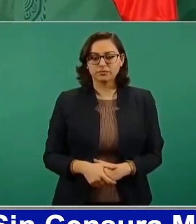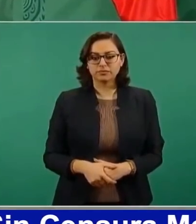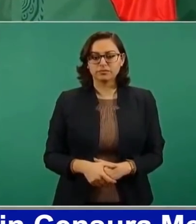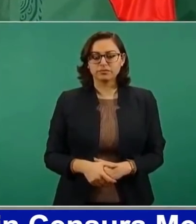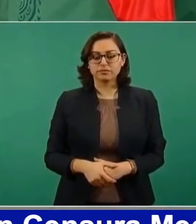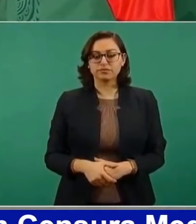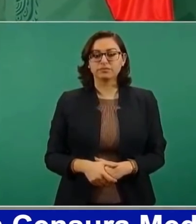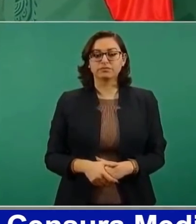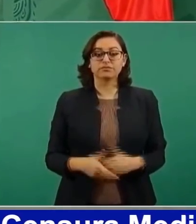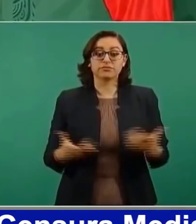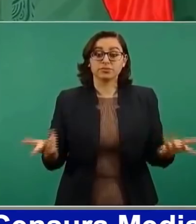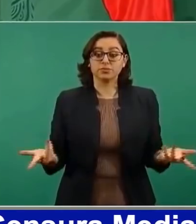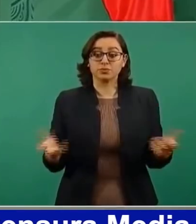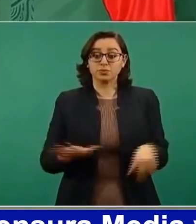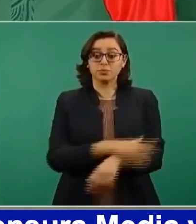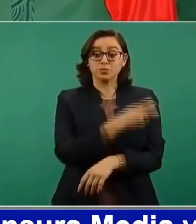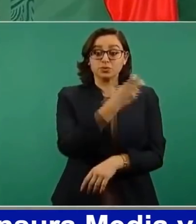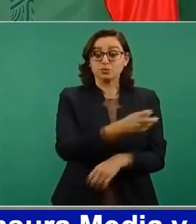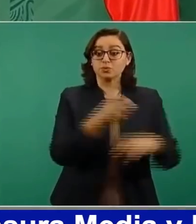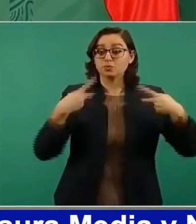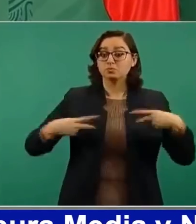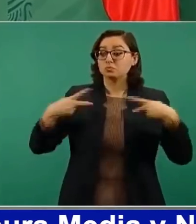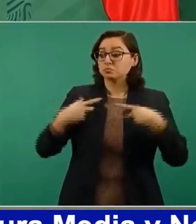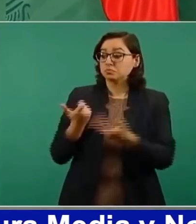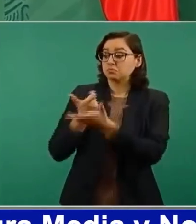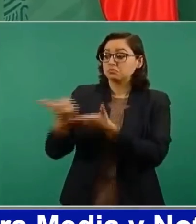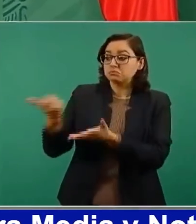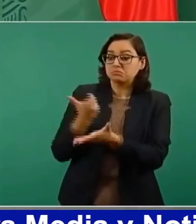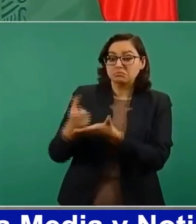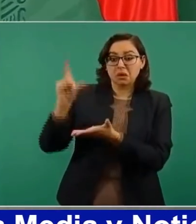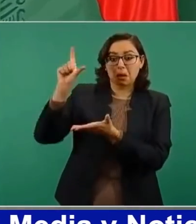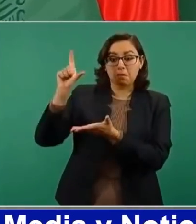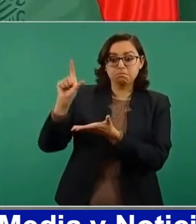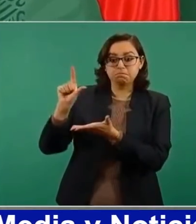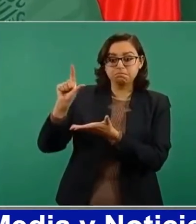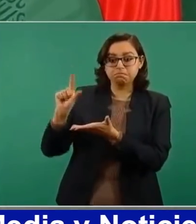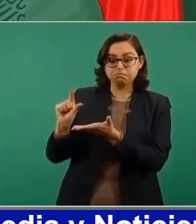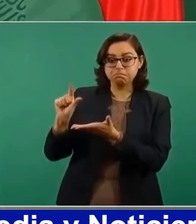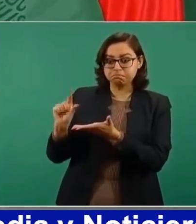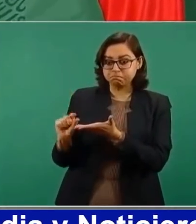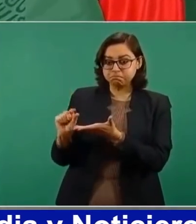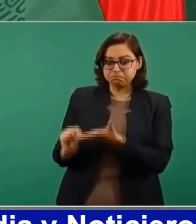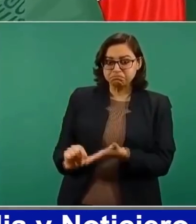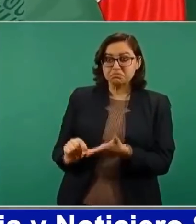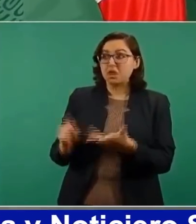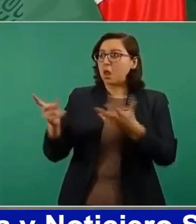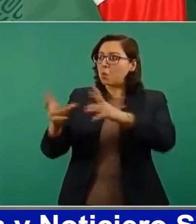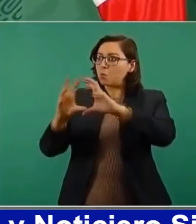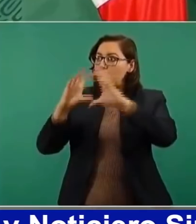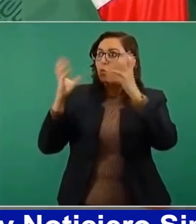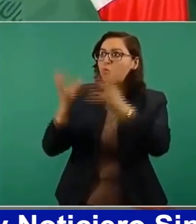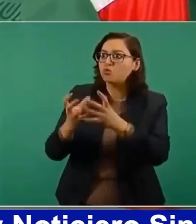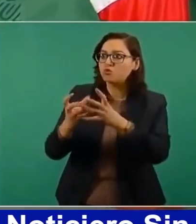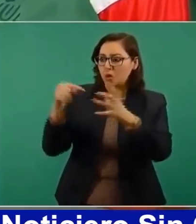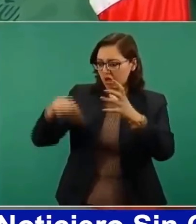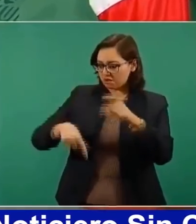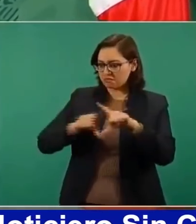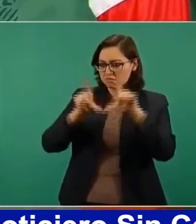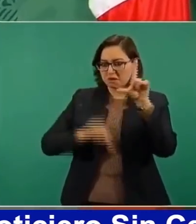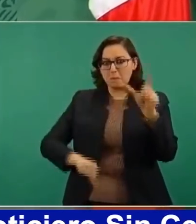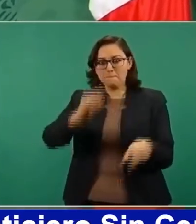Entonces, por eso se cayó el salario mínimo en México es de los más bajos del mundo. Es una